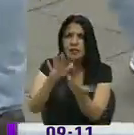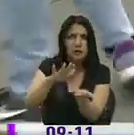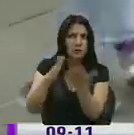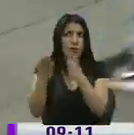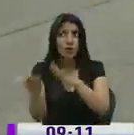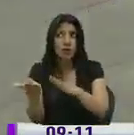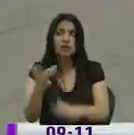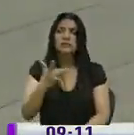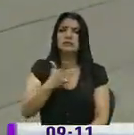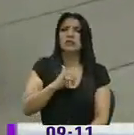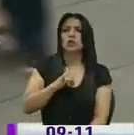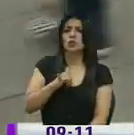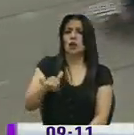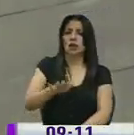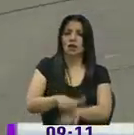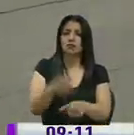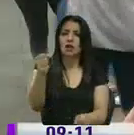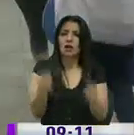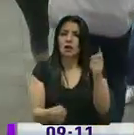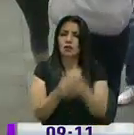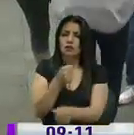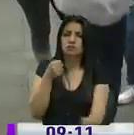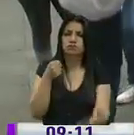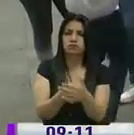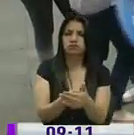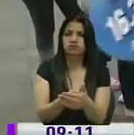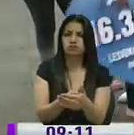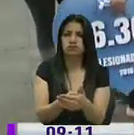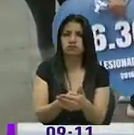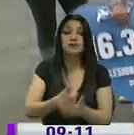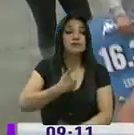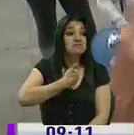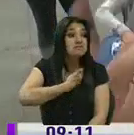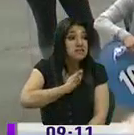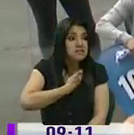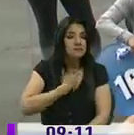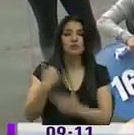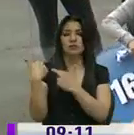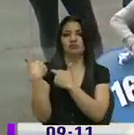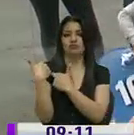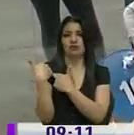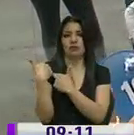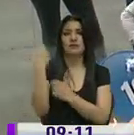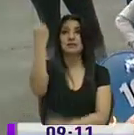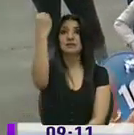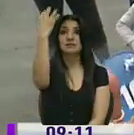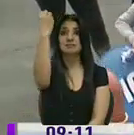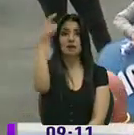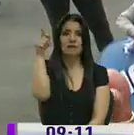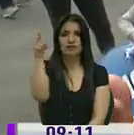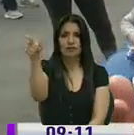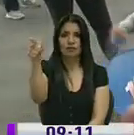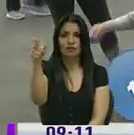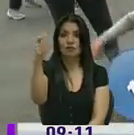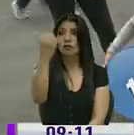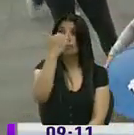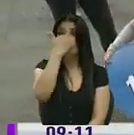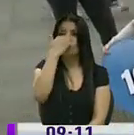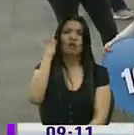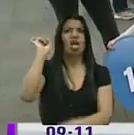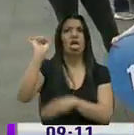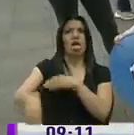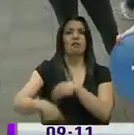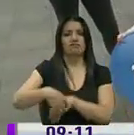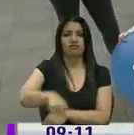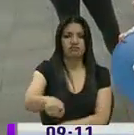ser querido por un siniestro porque de nosotros depende pasarnos el semáforo en rojo de nosotros